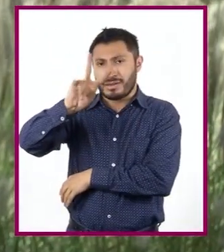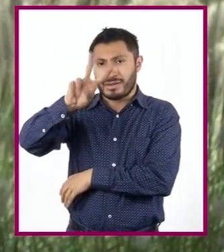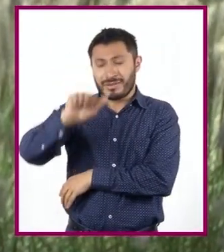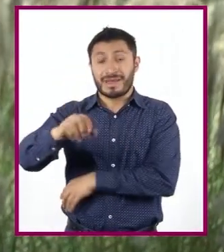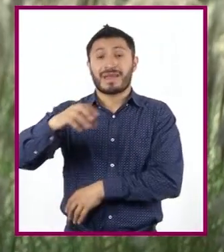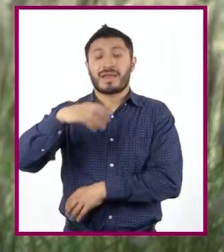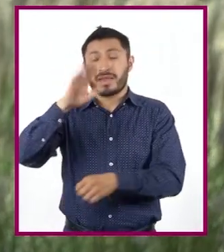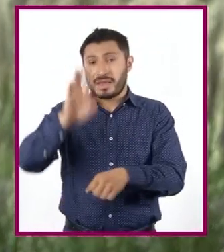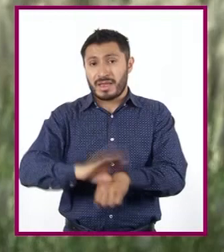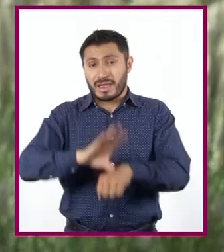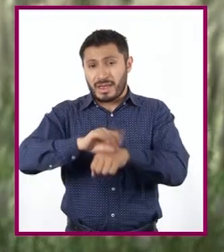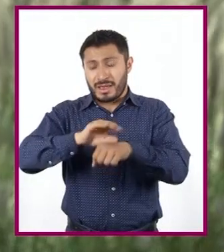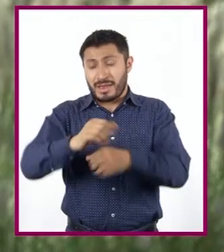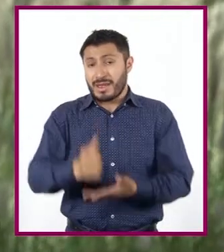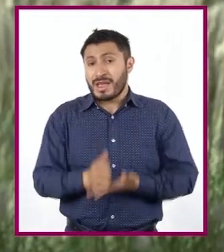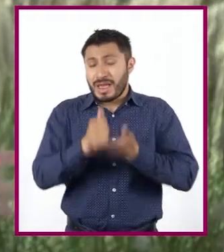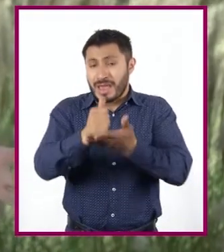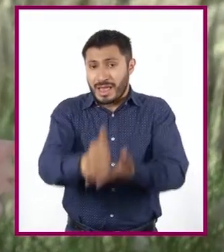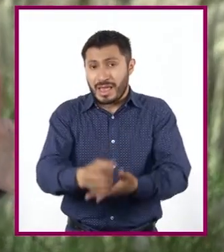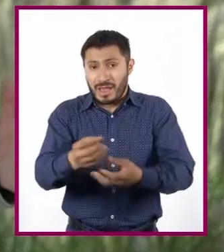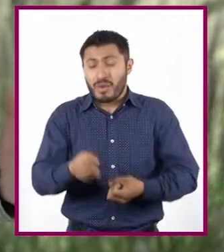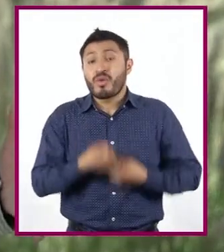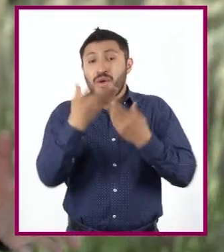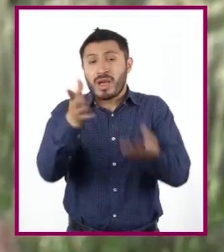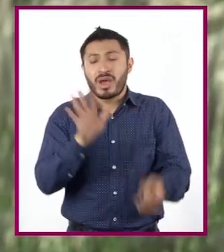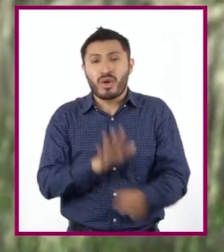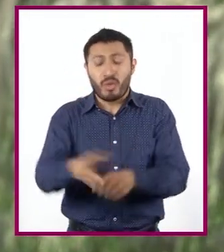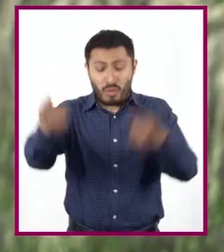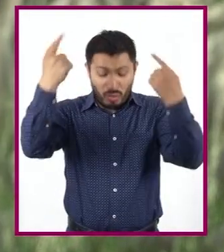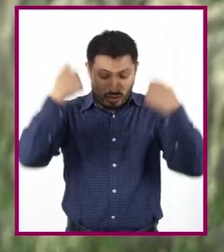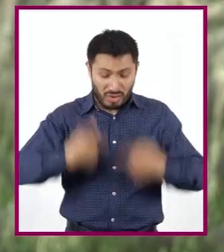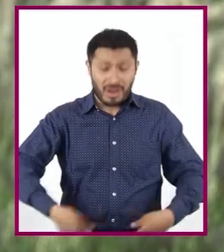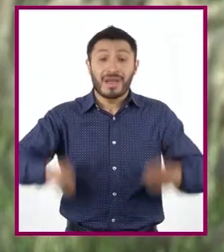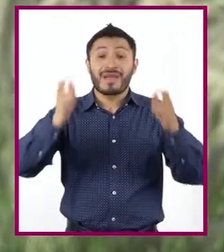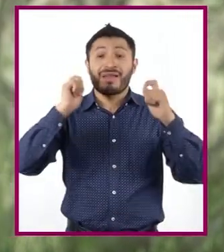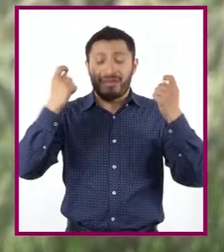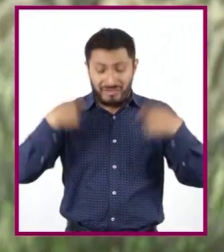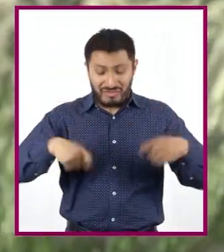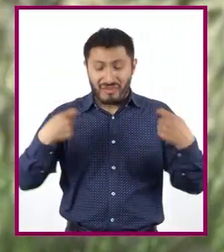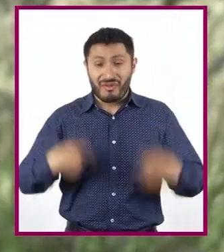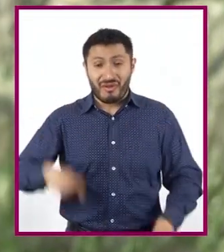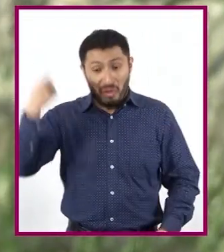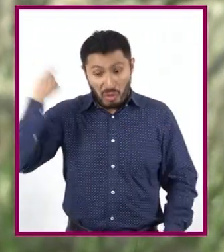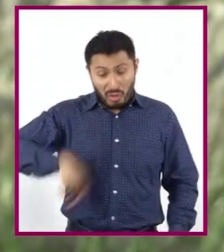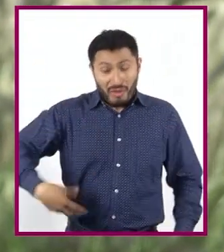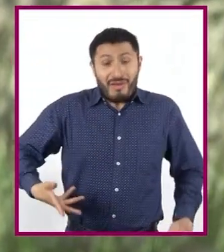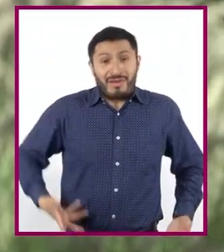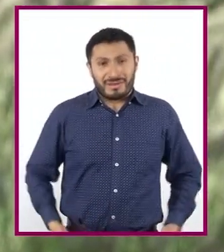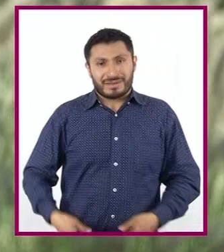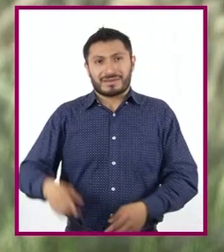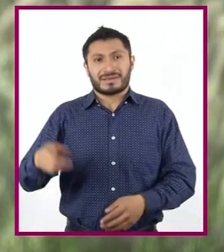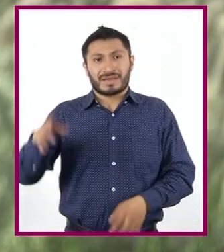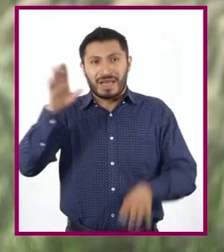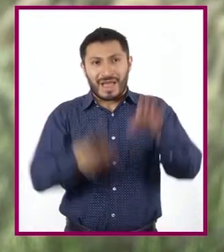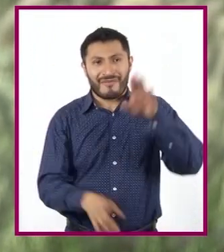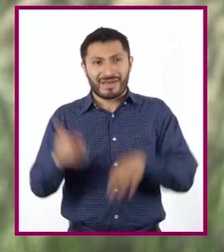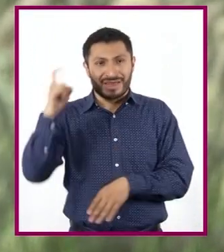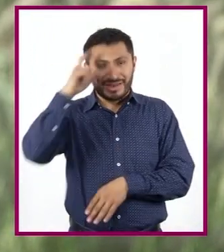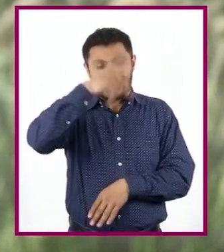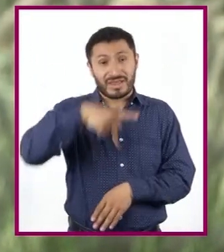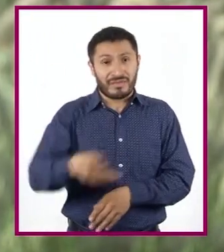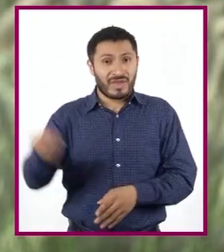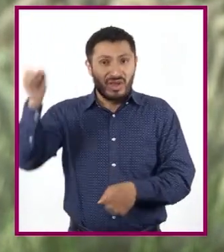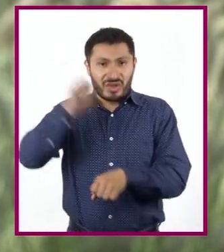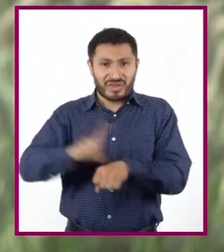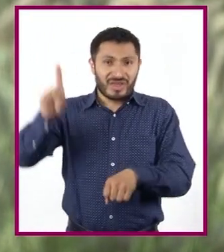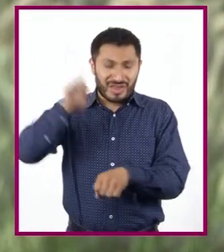te interesa. Buenísimo consejo. Isaí, te agradezco mucho esta entrevista. Gracias, Paula, gracias al equipo y